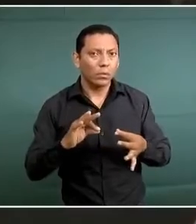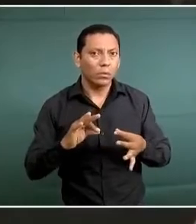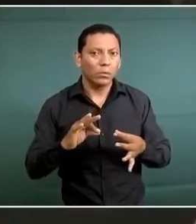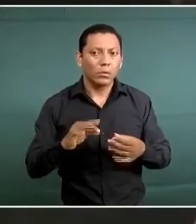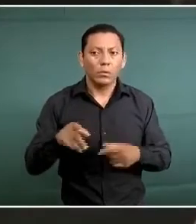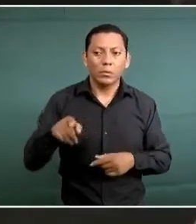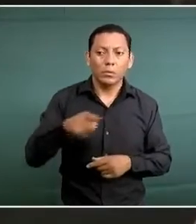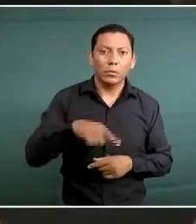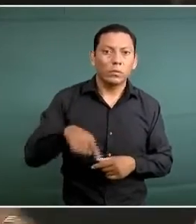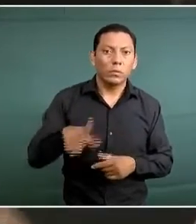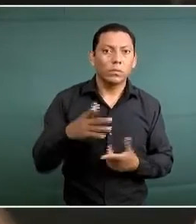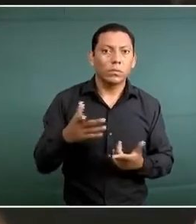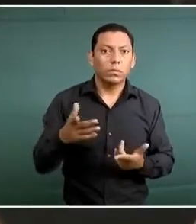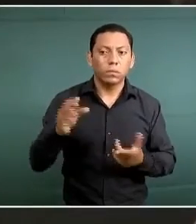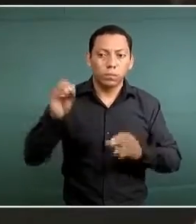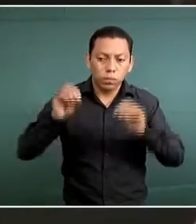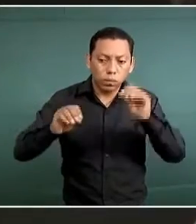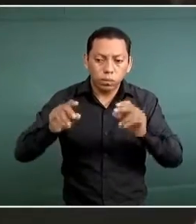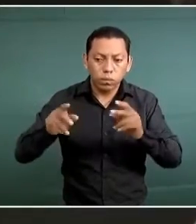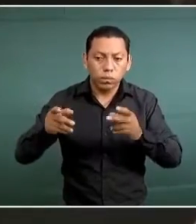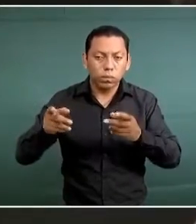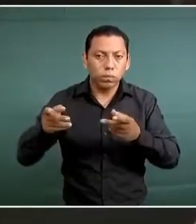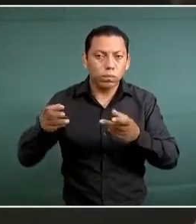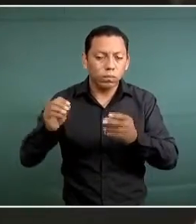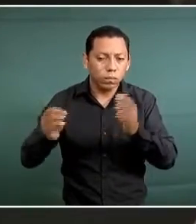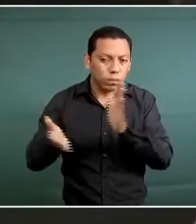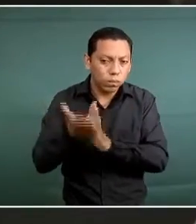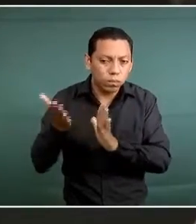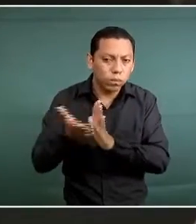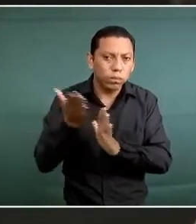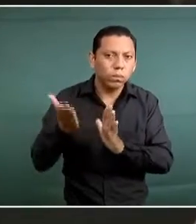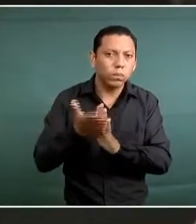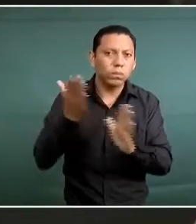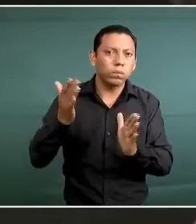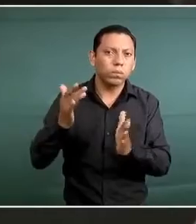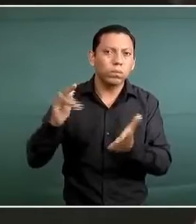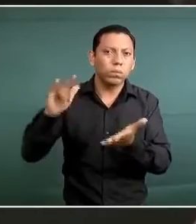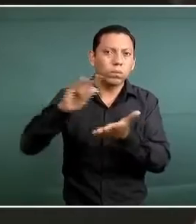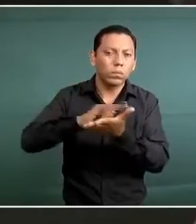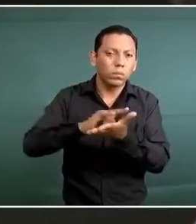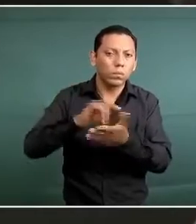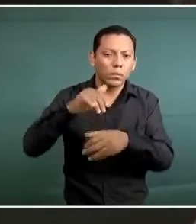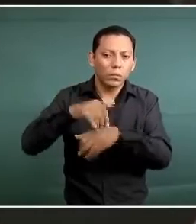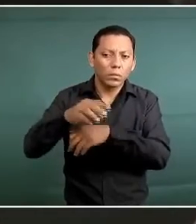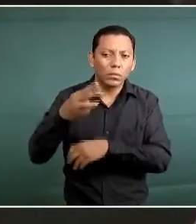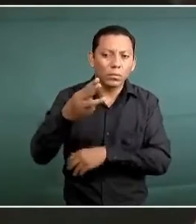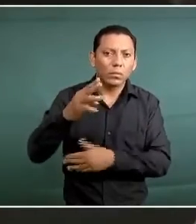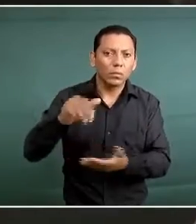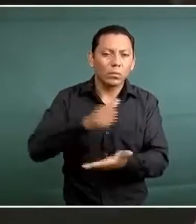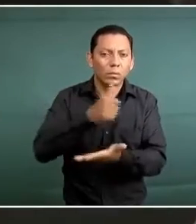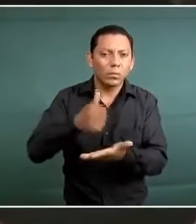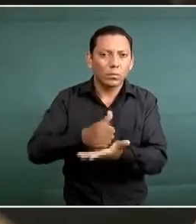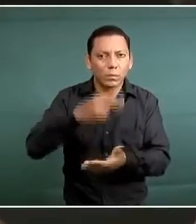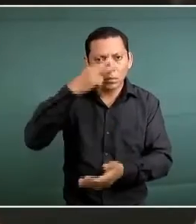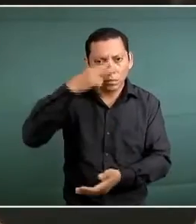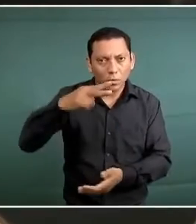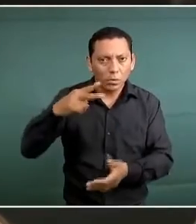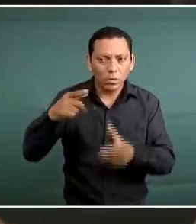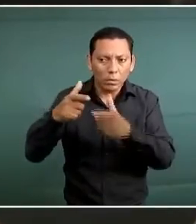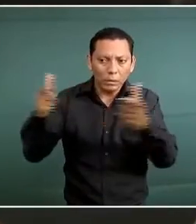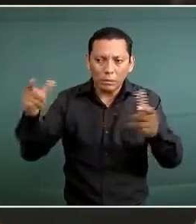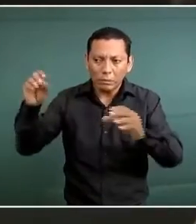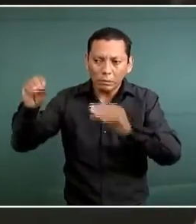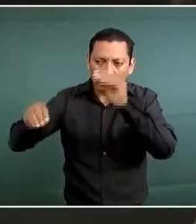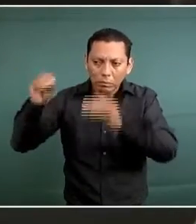abandonado la construcción de la terminal 3 del aeropuerto internacional de la ciudad de méxico cabe señalar que la ampliación